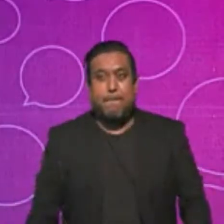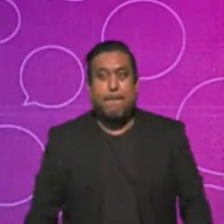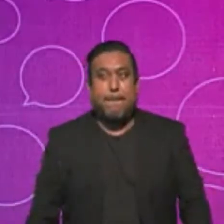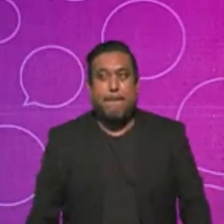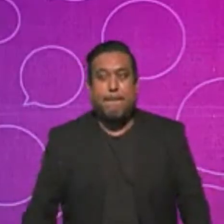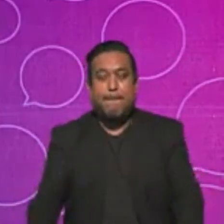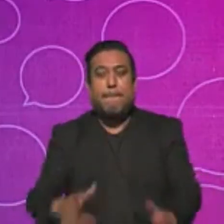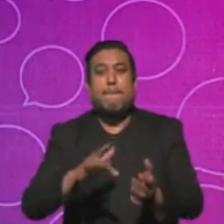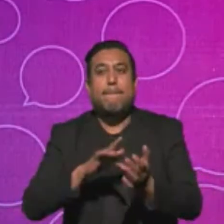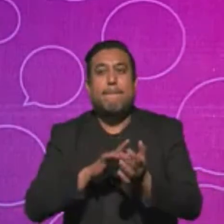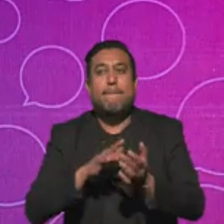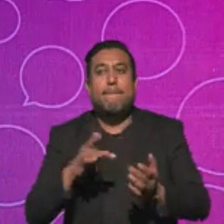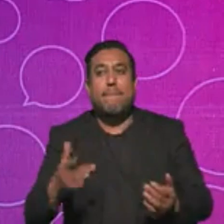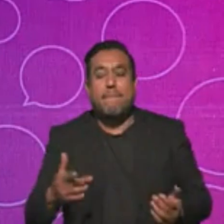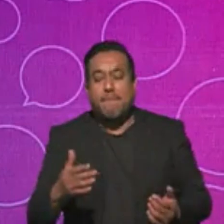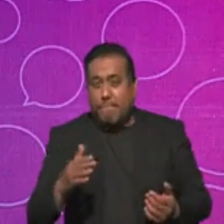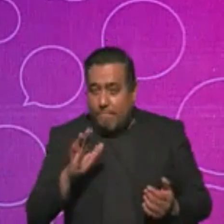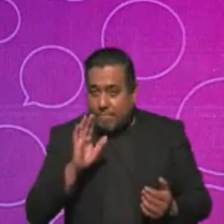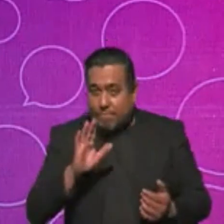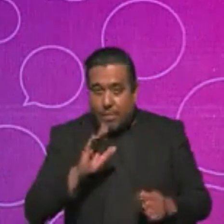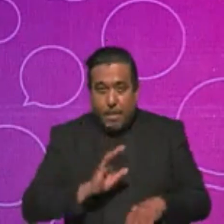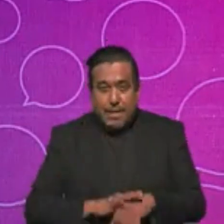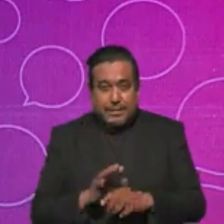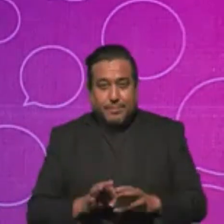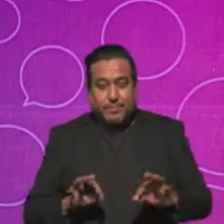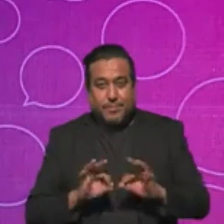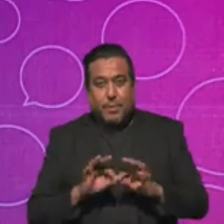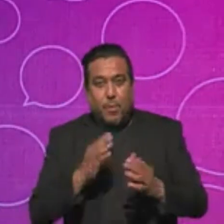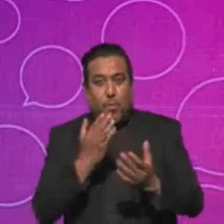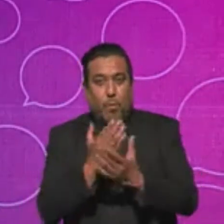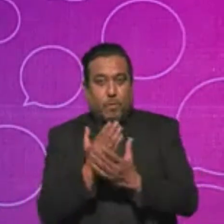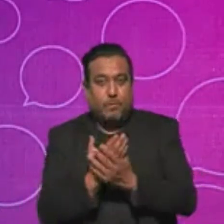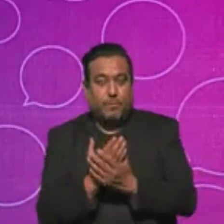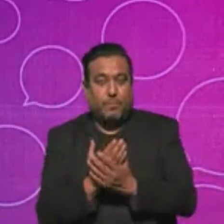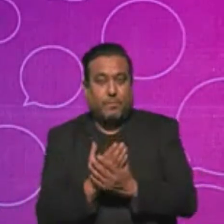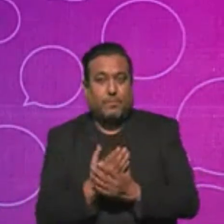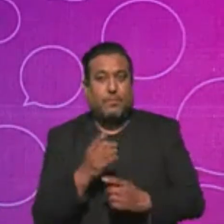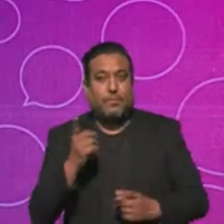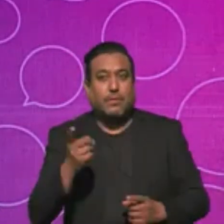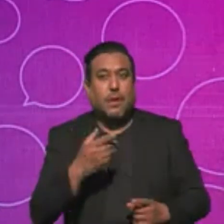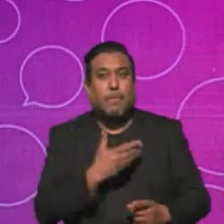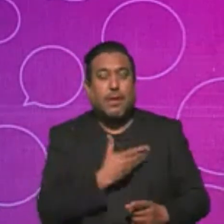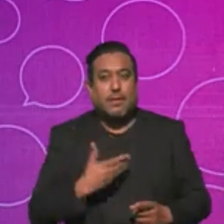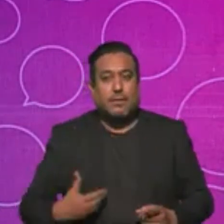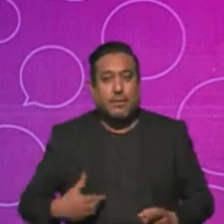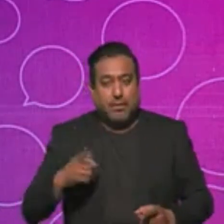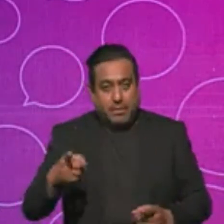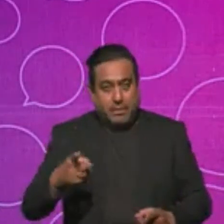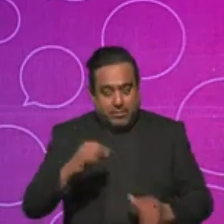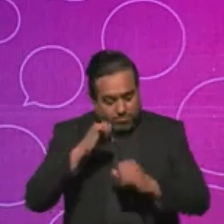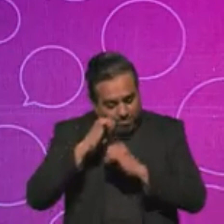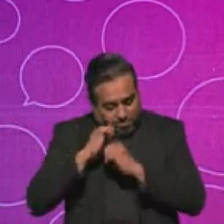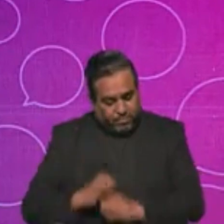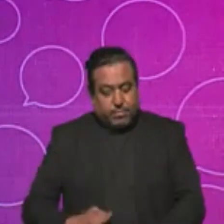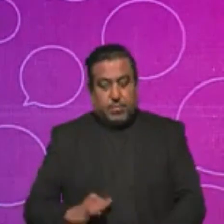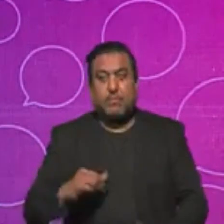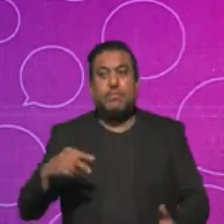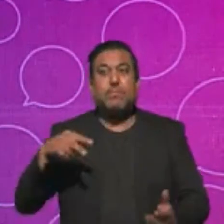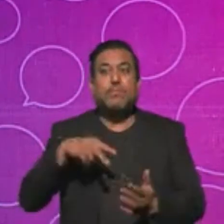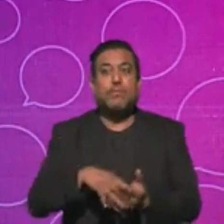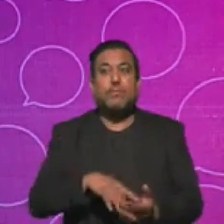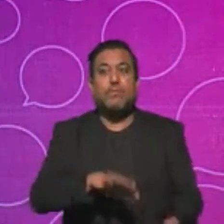Gracias creo que la principal propuesta es que el alcalde se haga cargo y de la cara a la